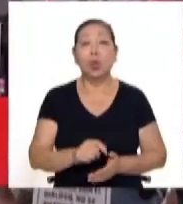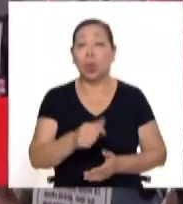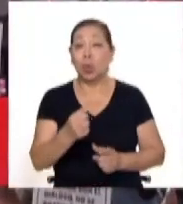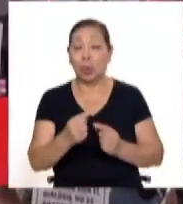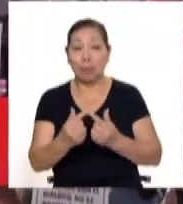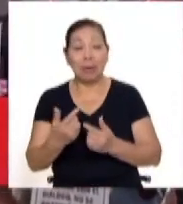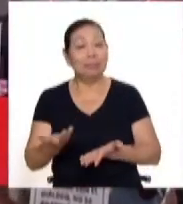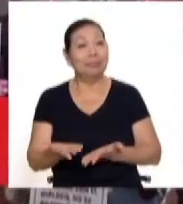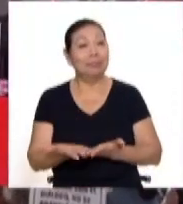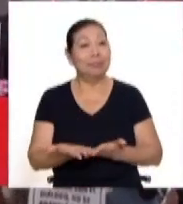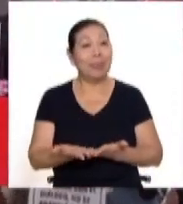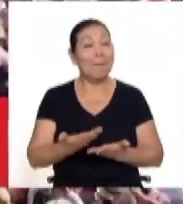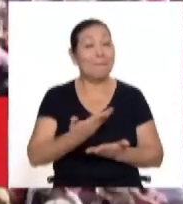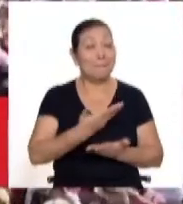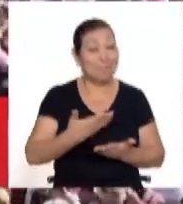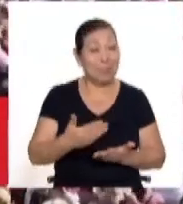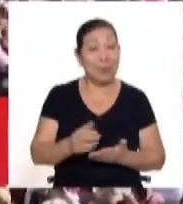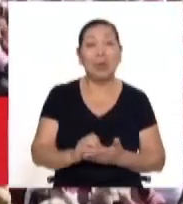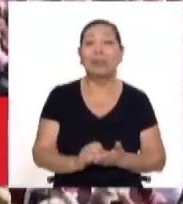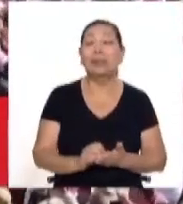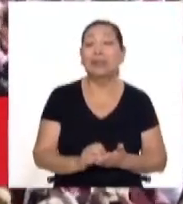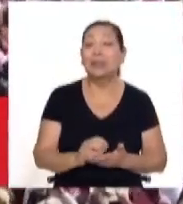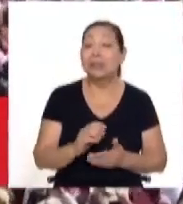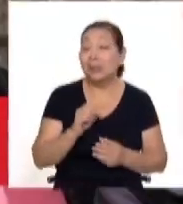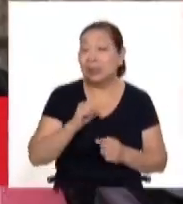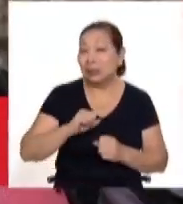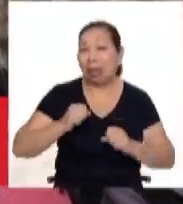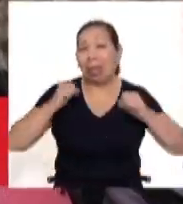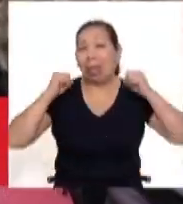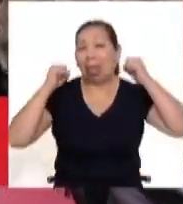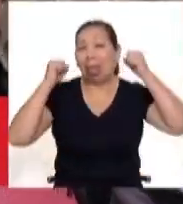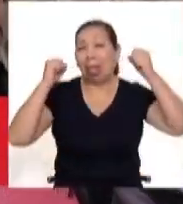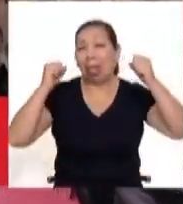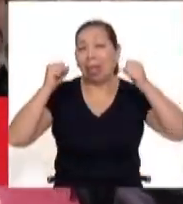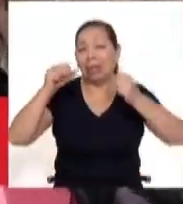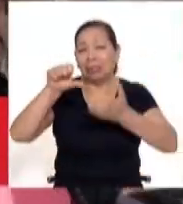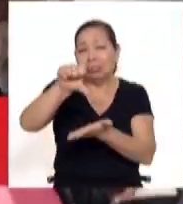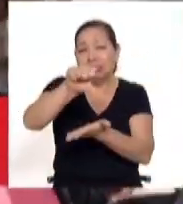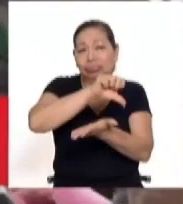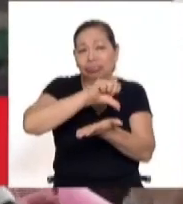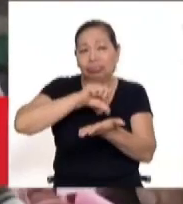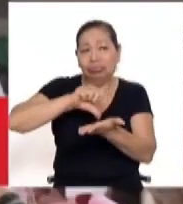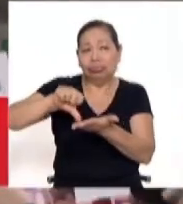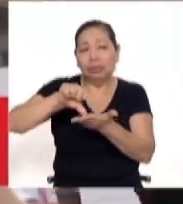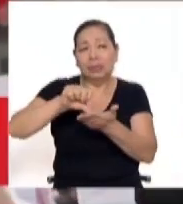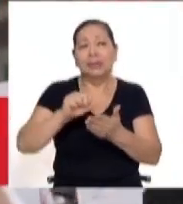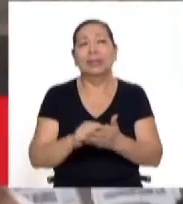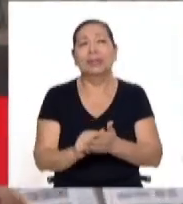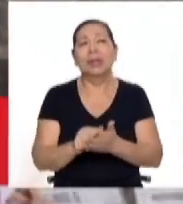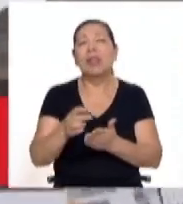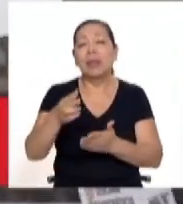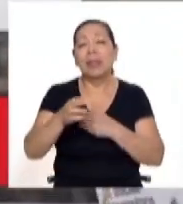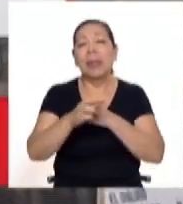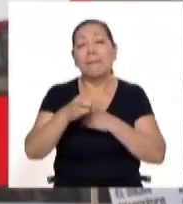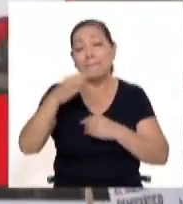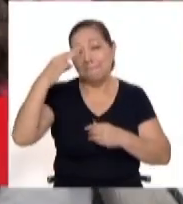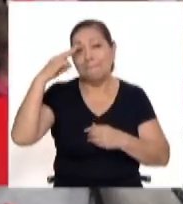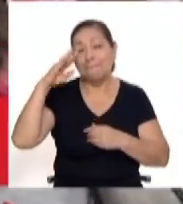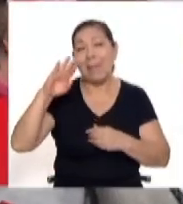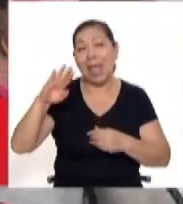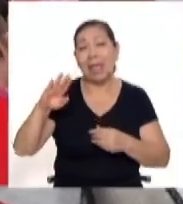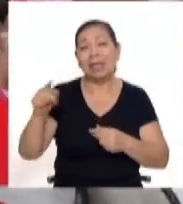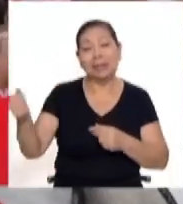Opositores al presidente Andrés Manuel López Obrador protestaron en el monumental Zócalo de Ciudad de México. En